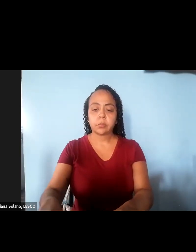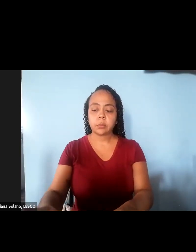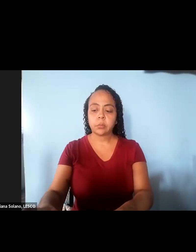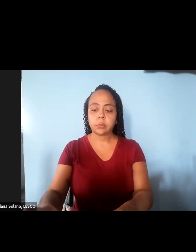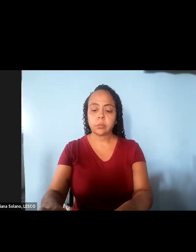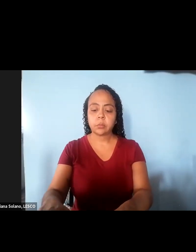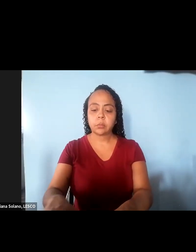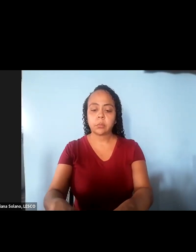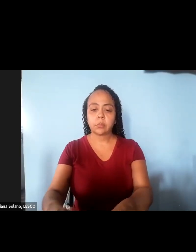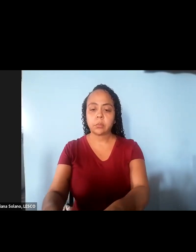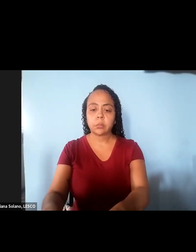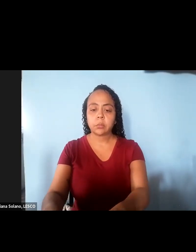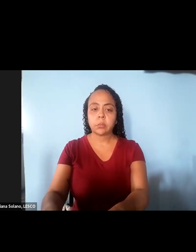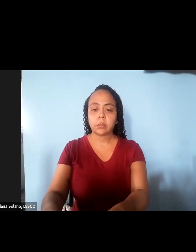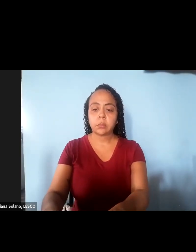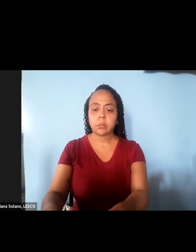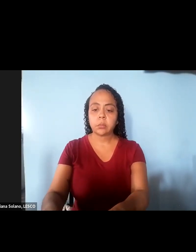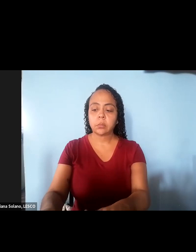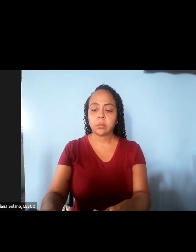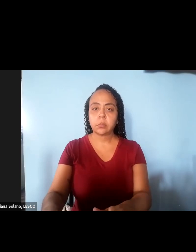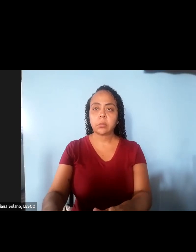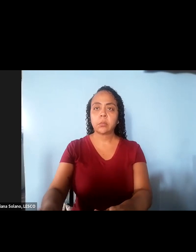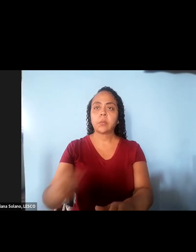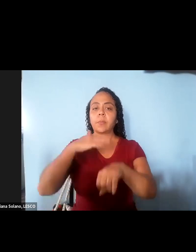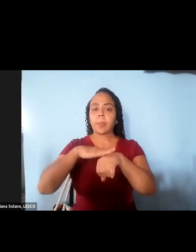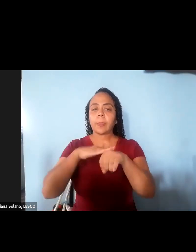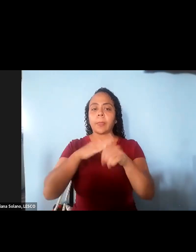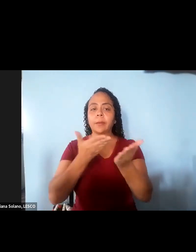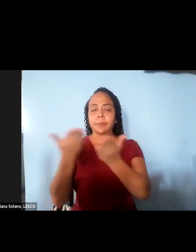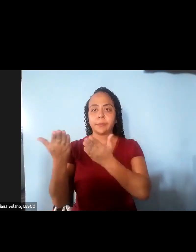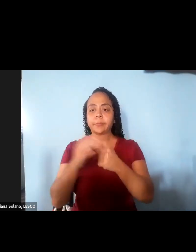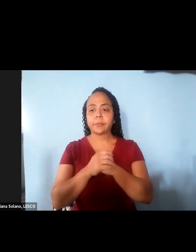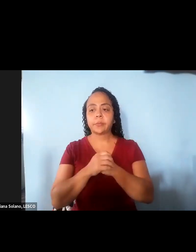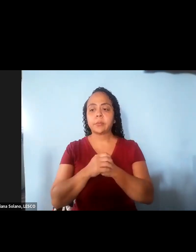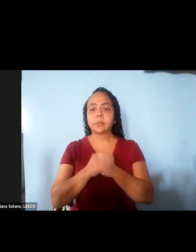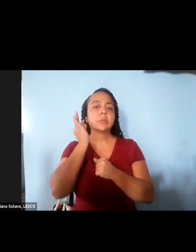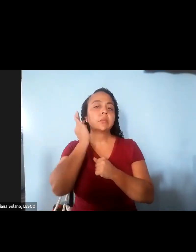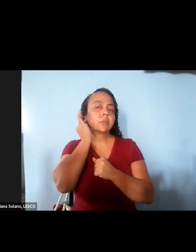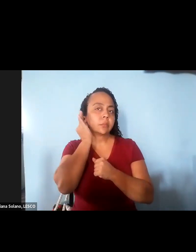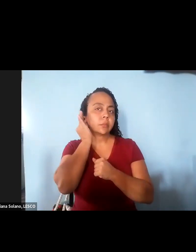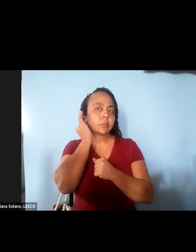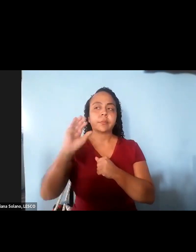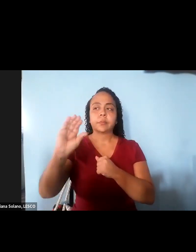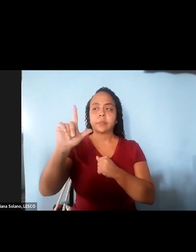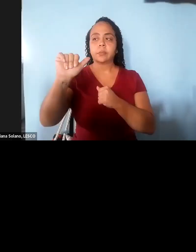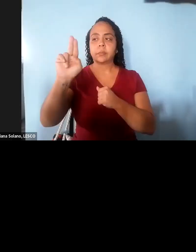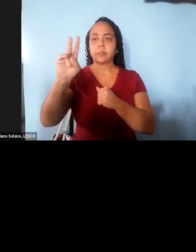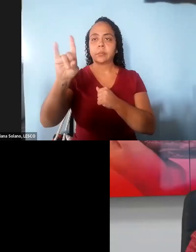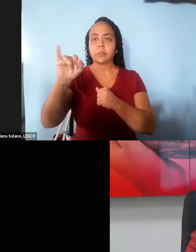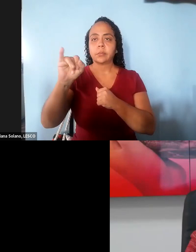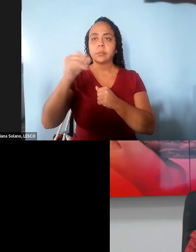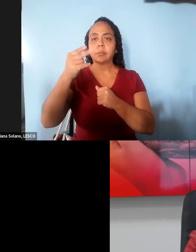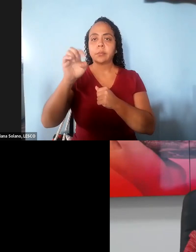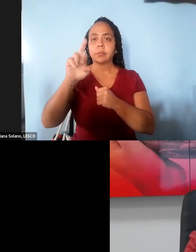sin mayor preámbulo me permito el micrófono a la señora claudia herrera secretaria ejecutiva